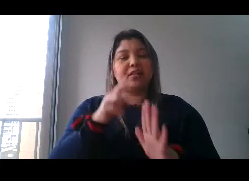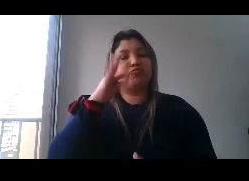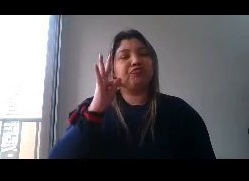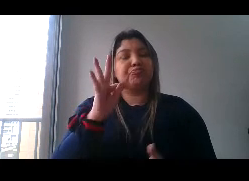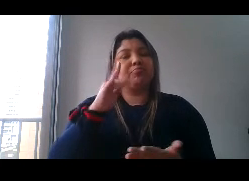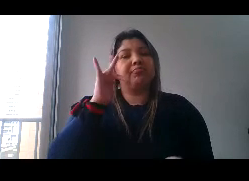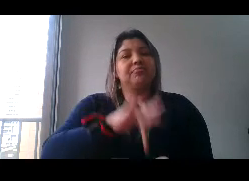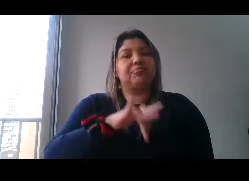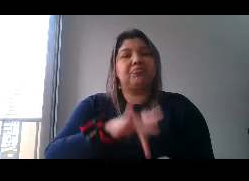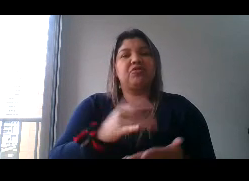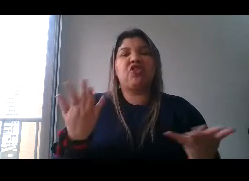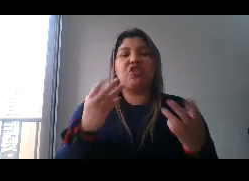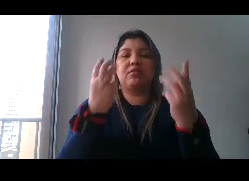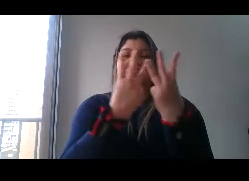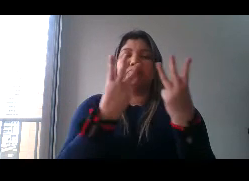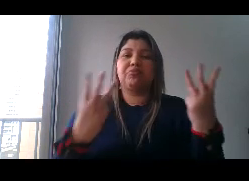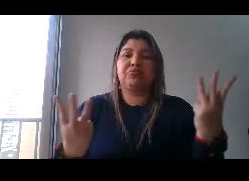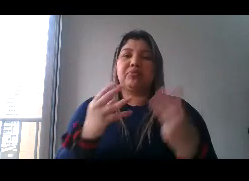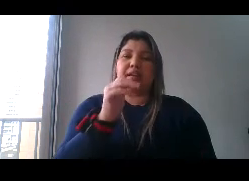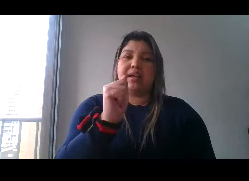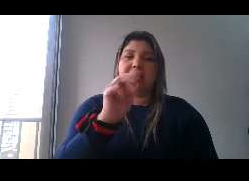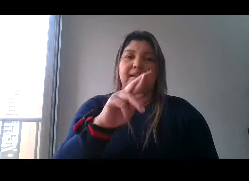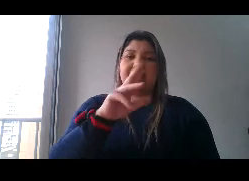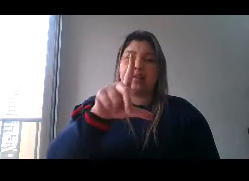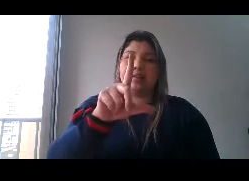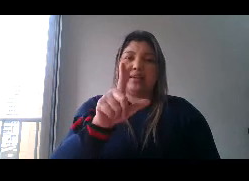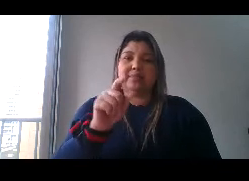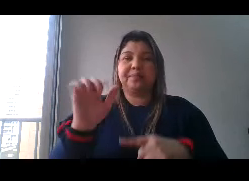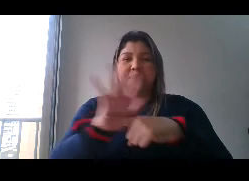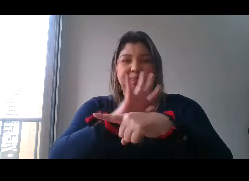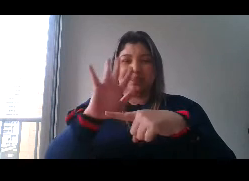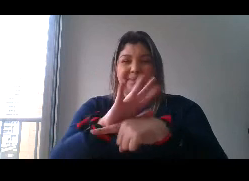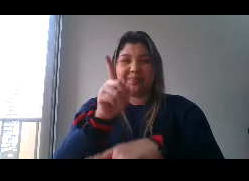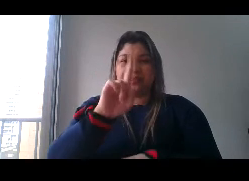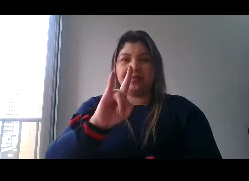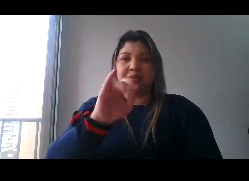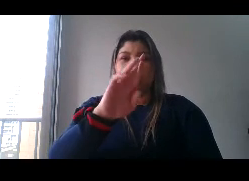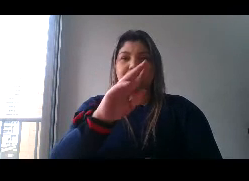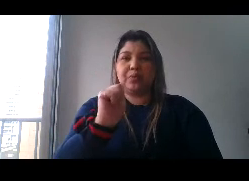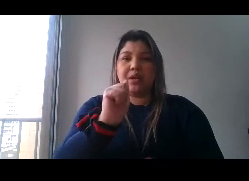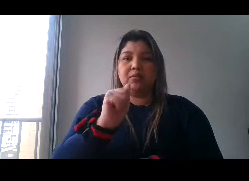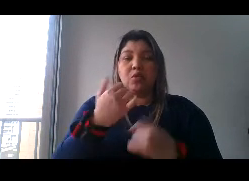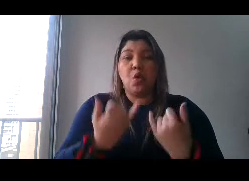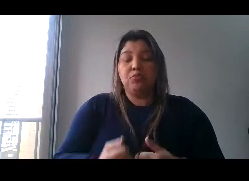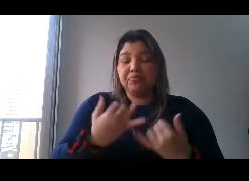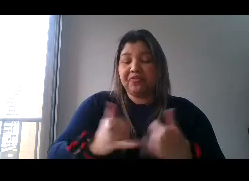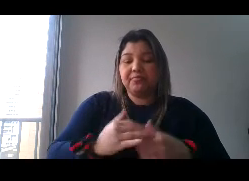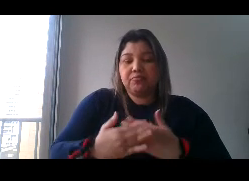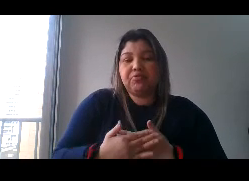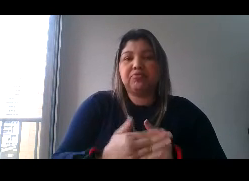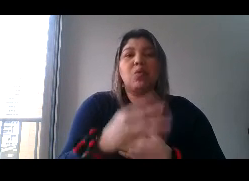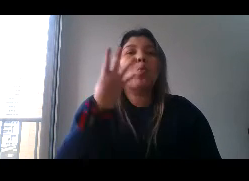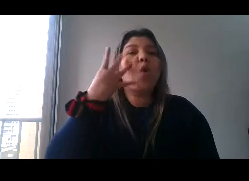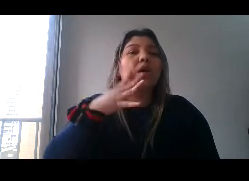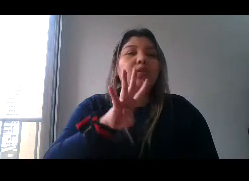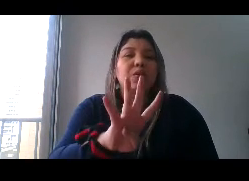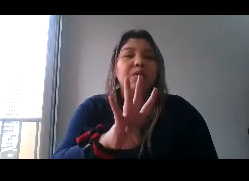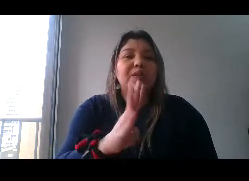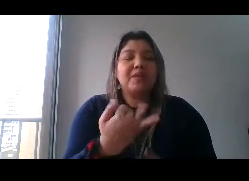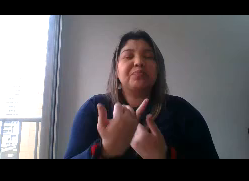web de ARL Sura en un término de 4 días hábiles después de la formación. Este enlace se